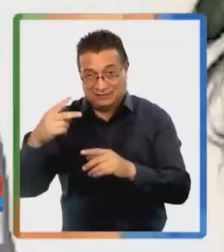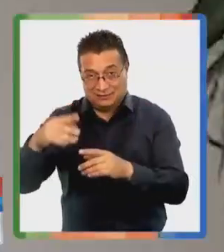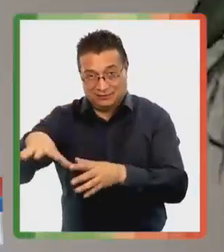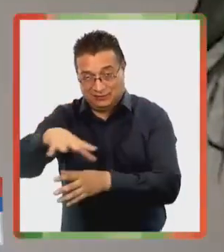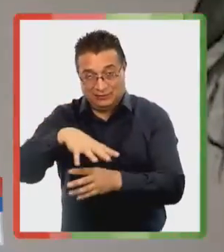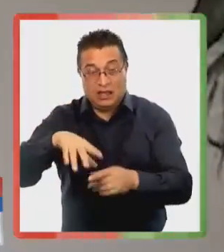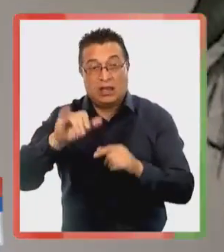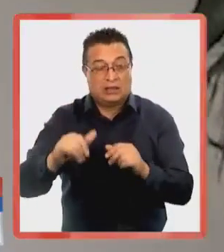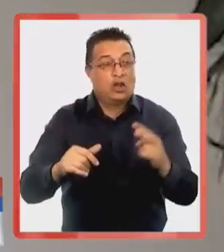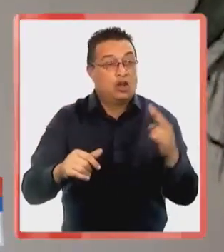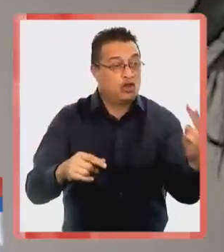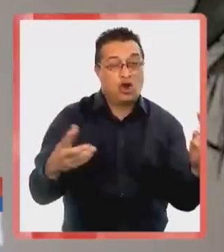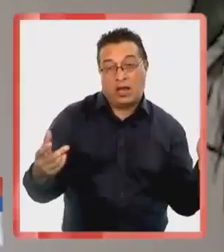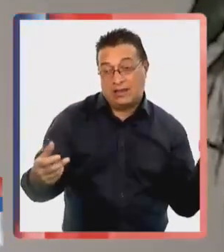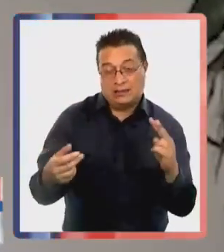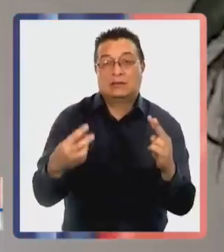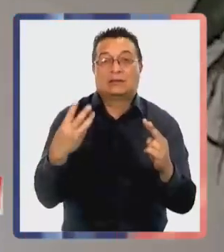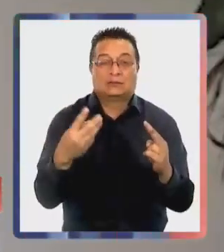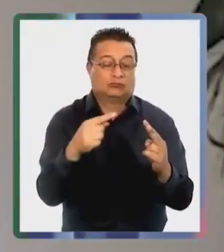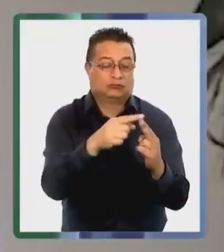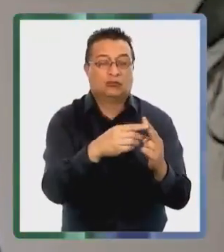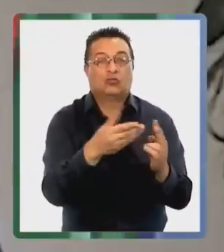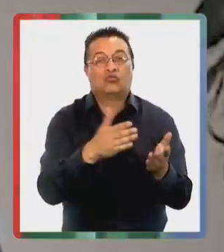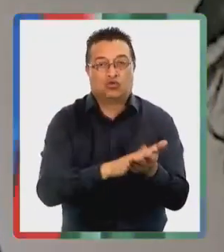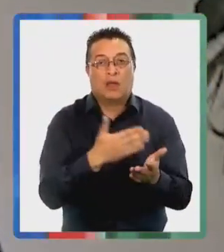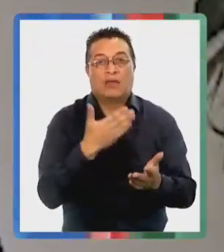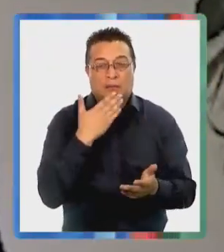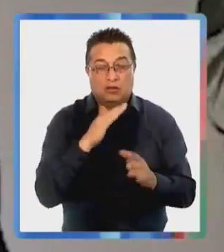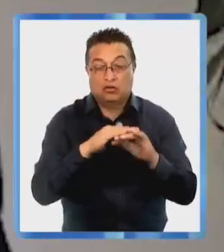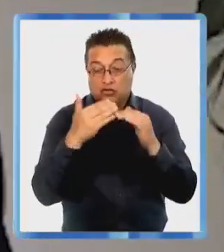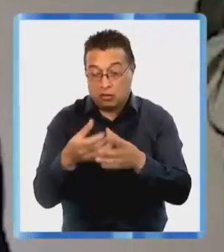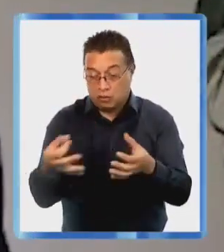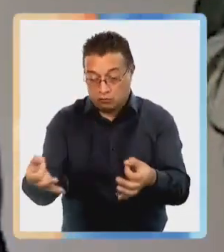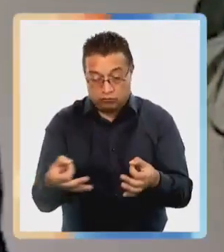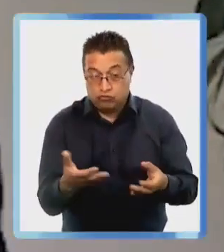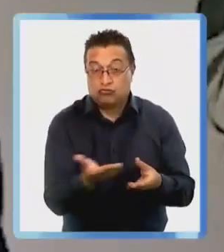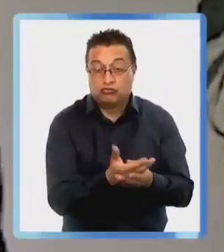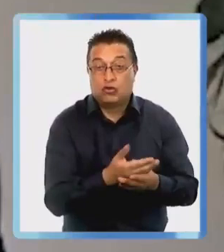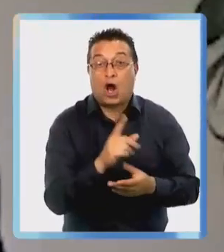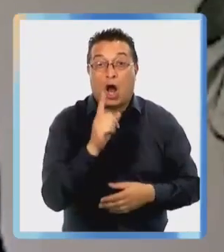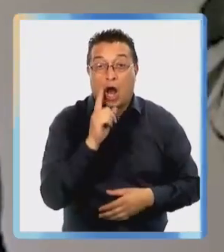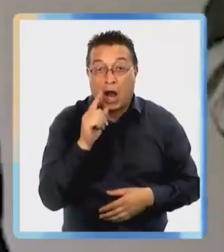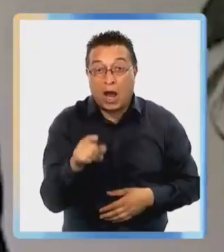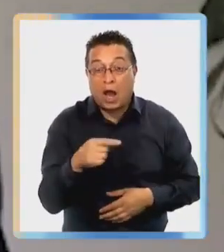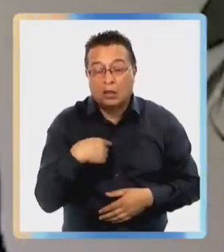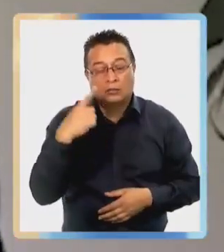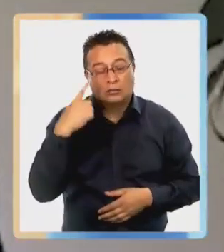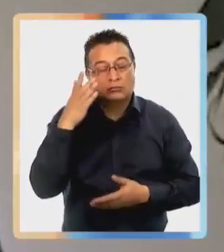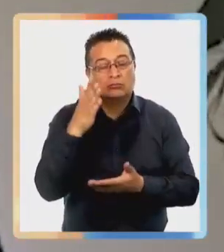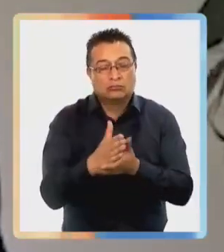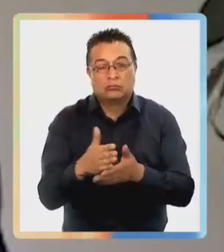atacantes. Con todos los antecedentes que teníamos, se decidió dejar en libertad